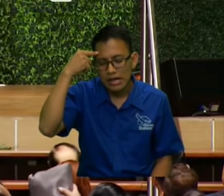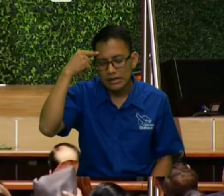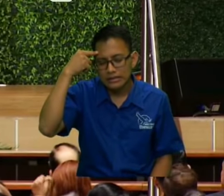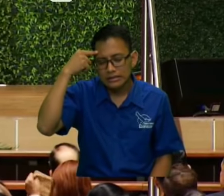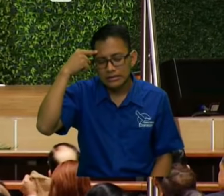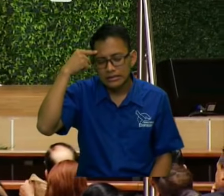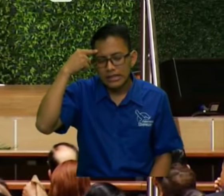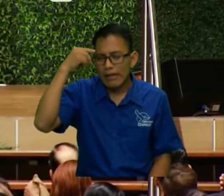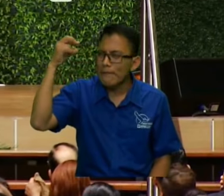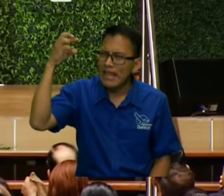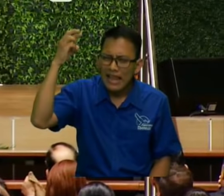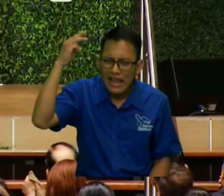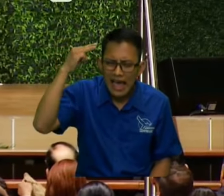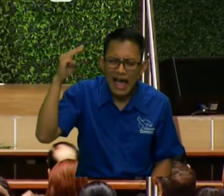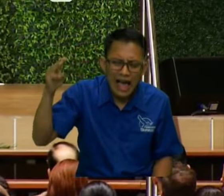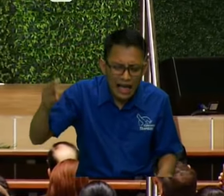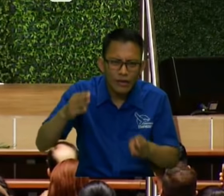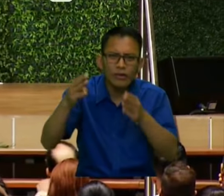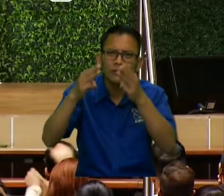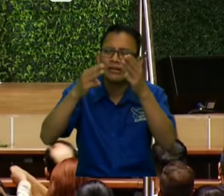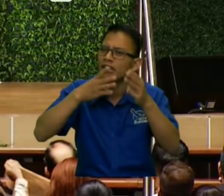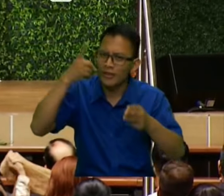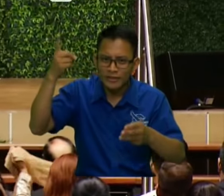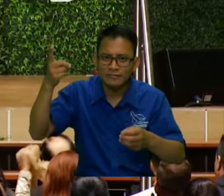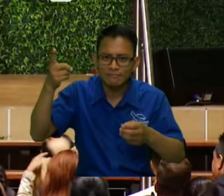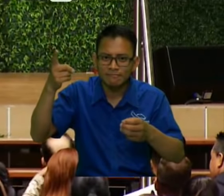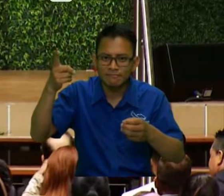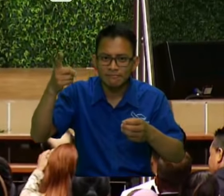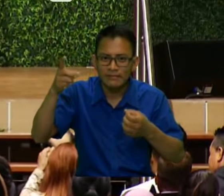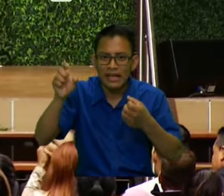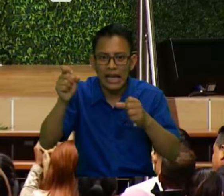Dios va a hacer. No. Que ya hizo.